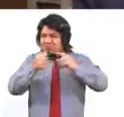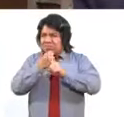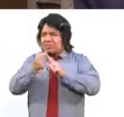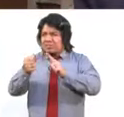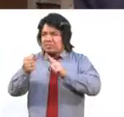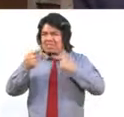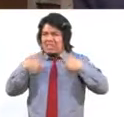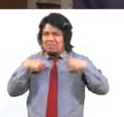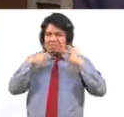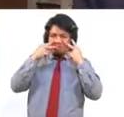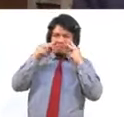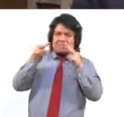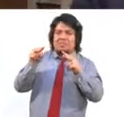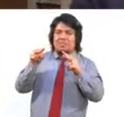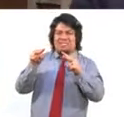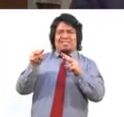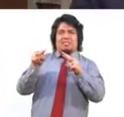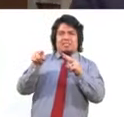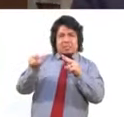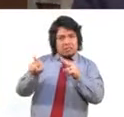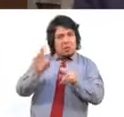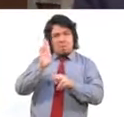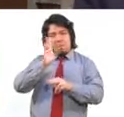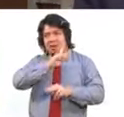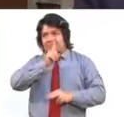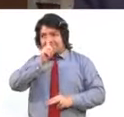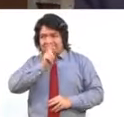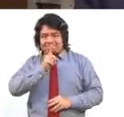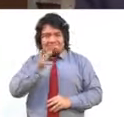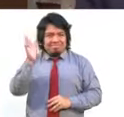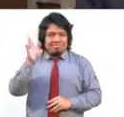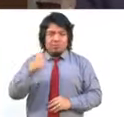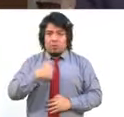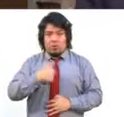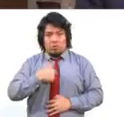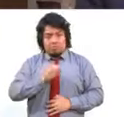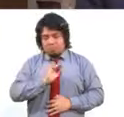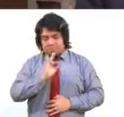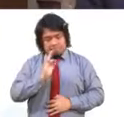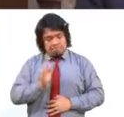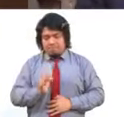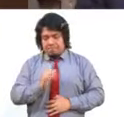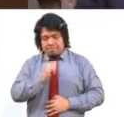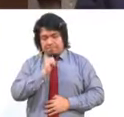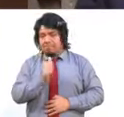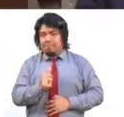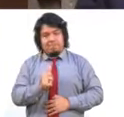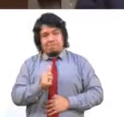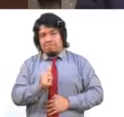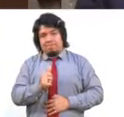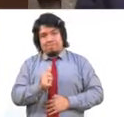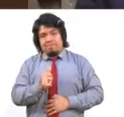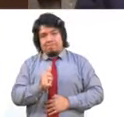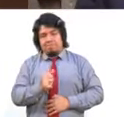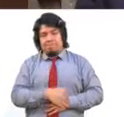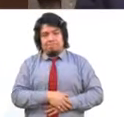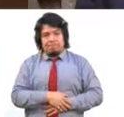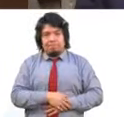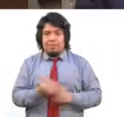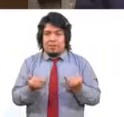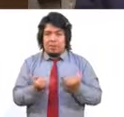Entonces, no estoy de acuerdo. y más bien pues todo el apoyo que requieran